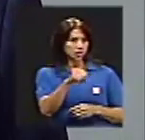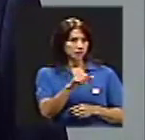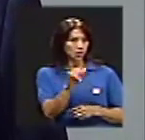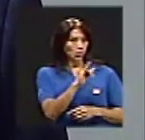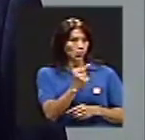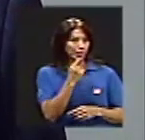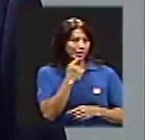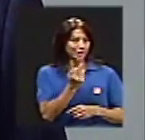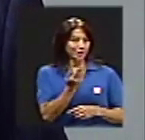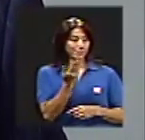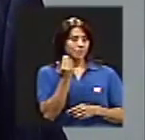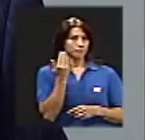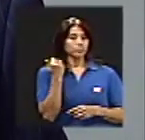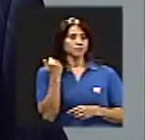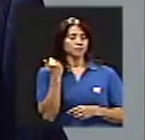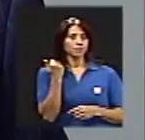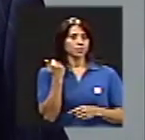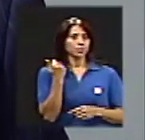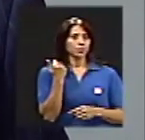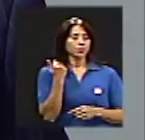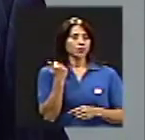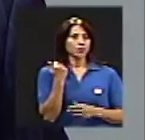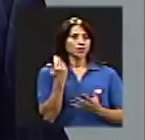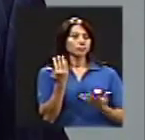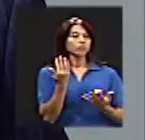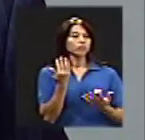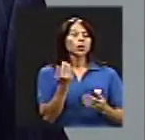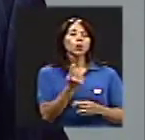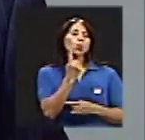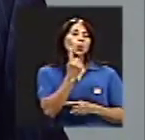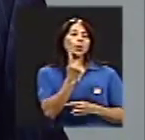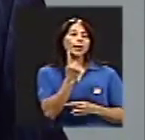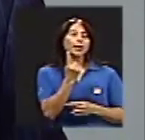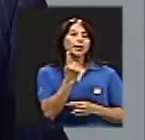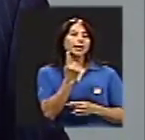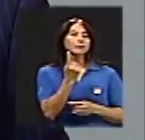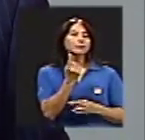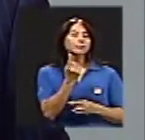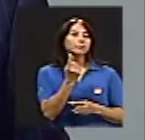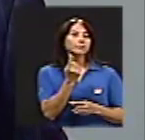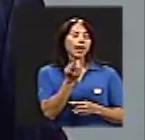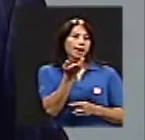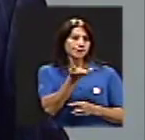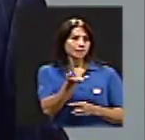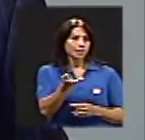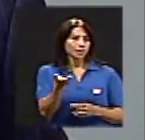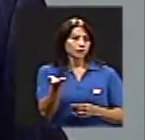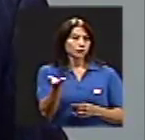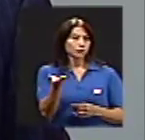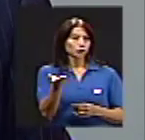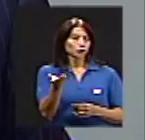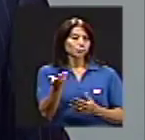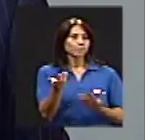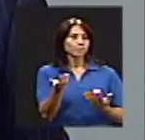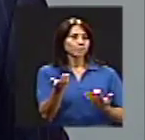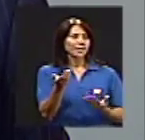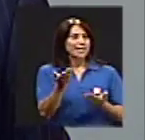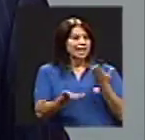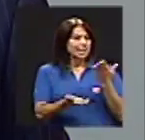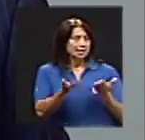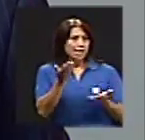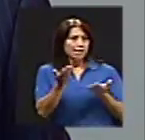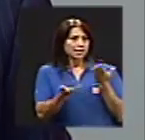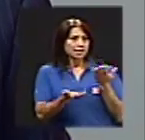final del segmento anterior, uno de los aspectos que quizás se ha